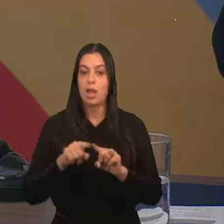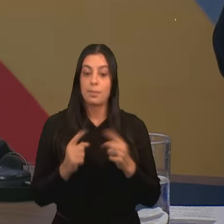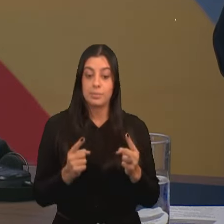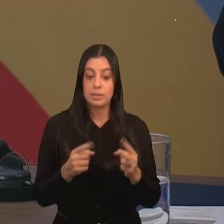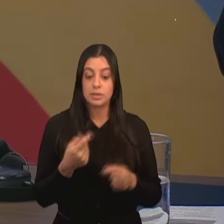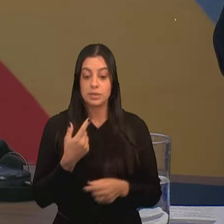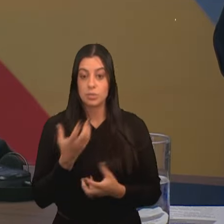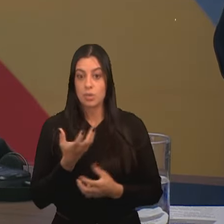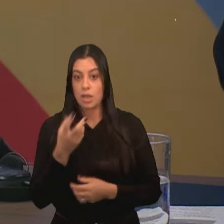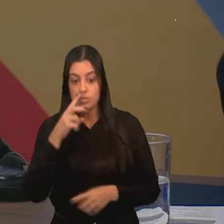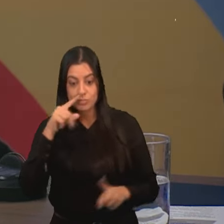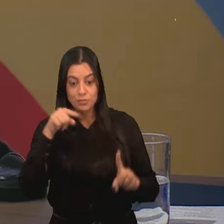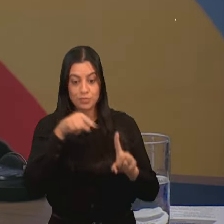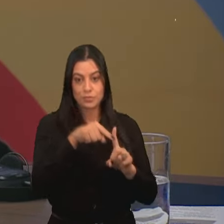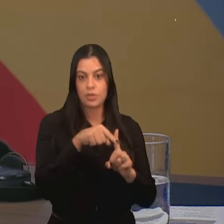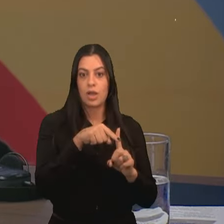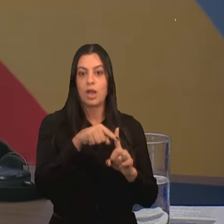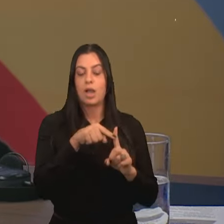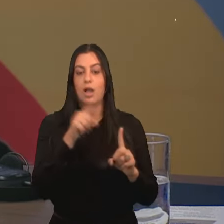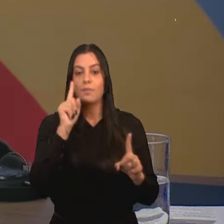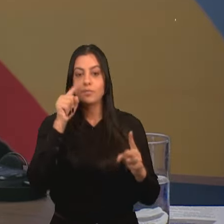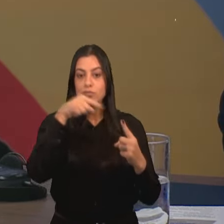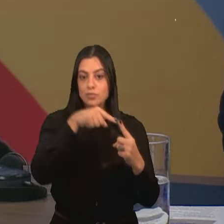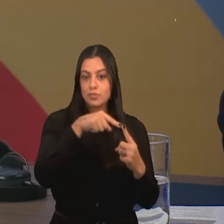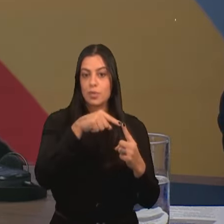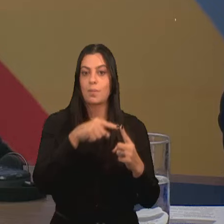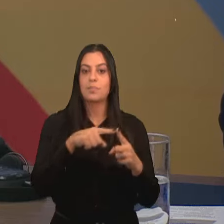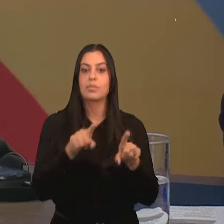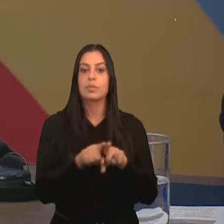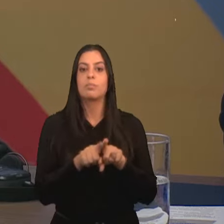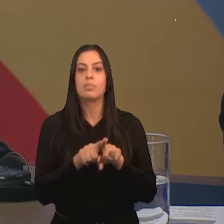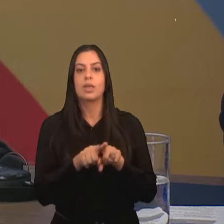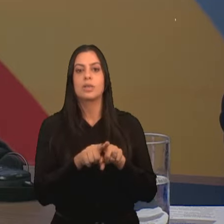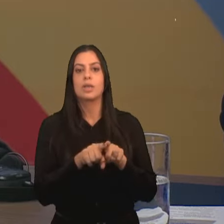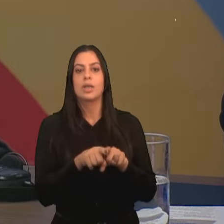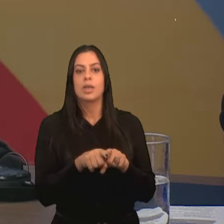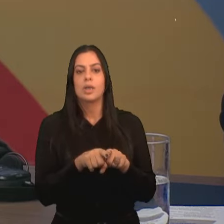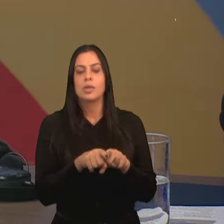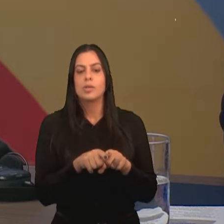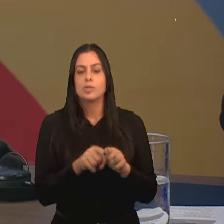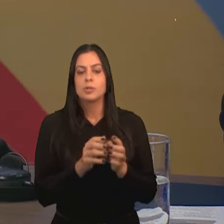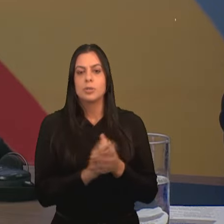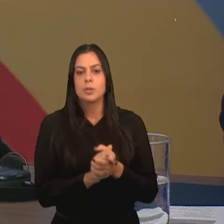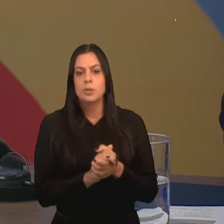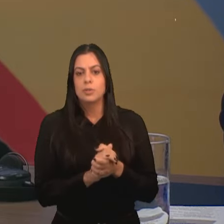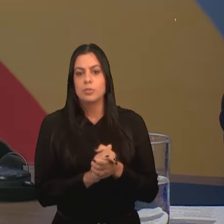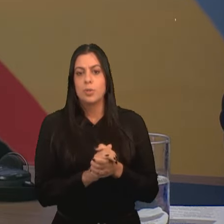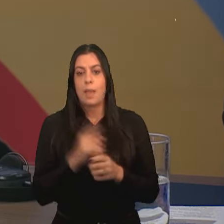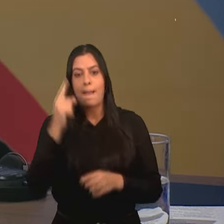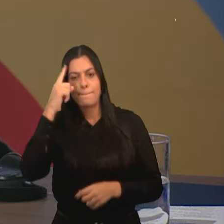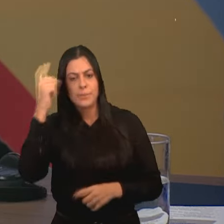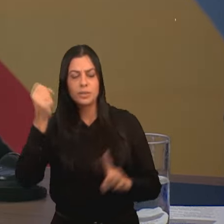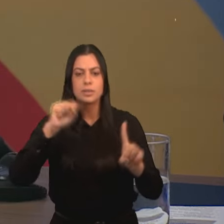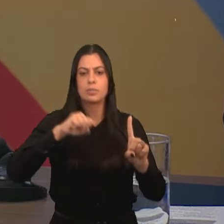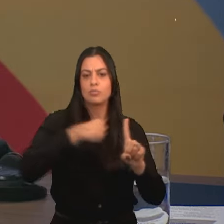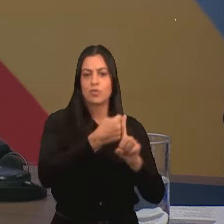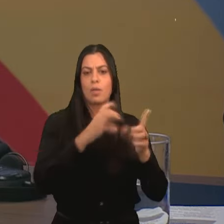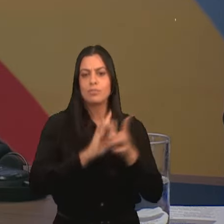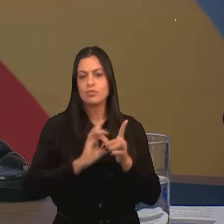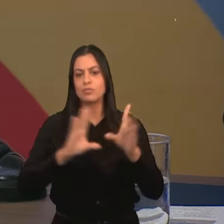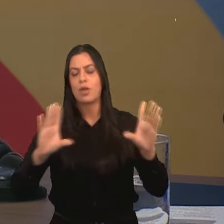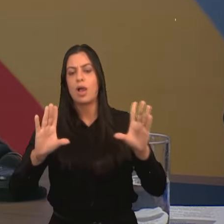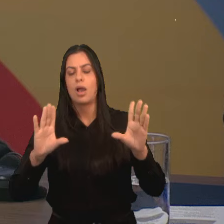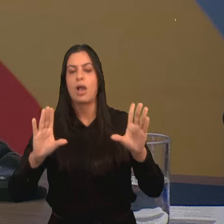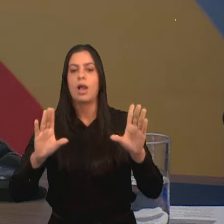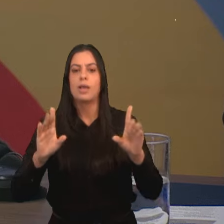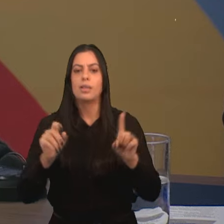quería hablar quizás de este punto, es un punto que fue hablado en la abertura, cuando pensamos en los impactos para la democracia